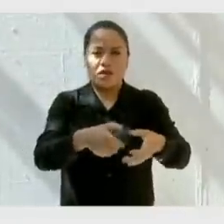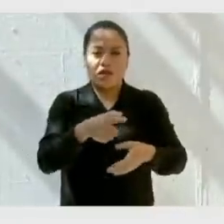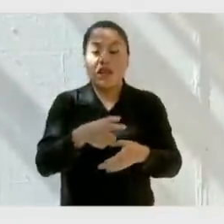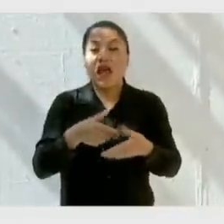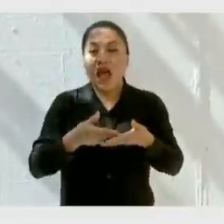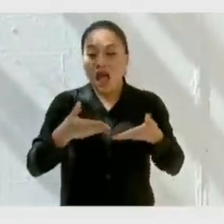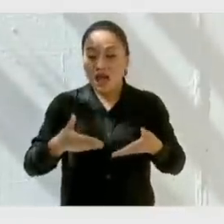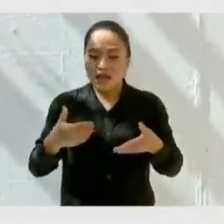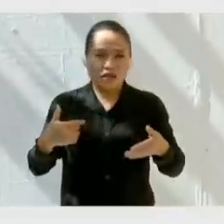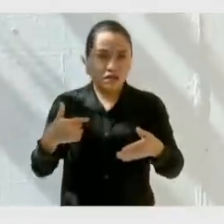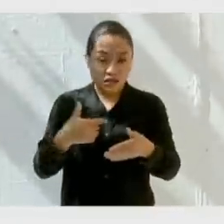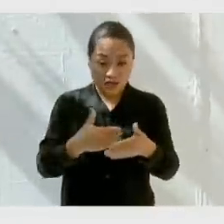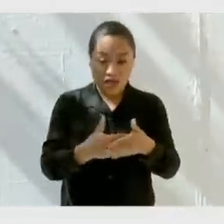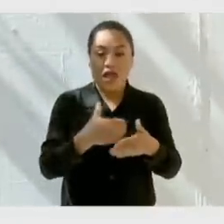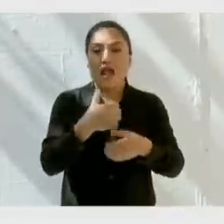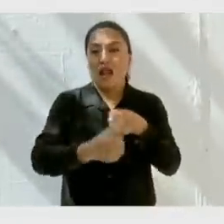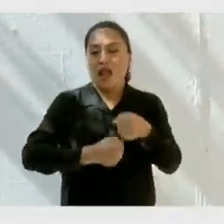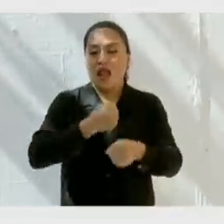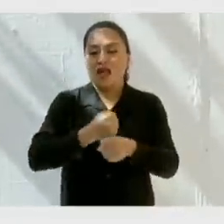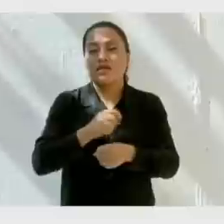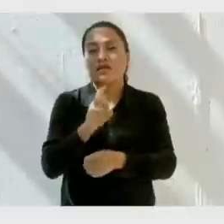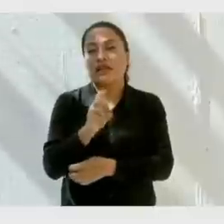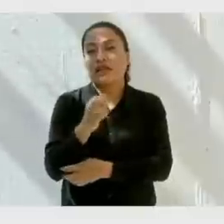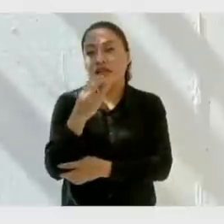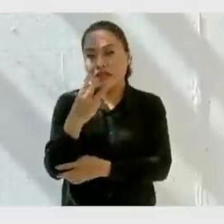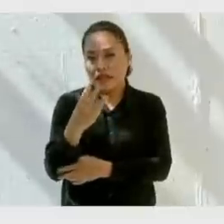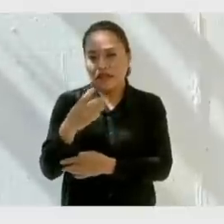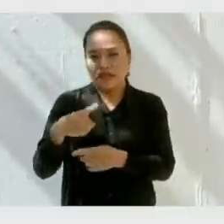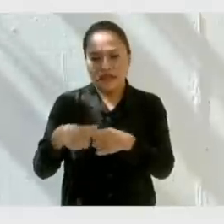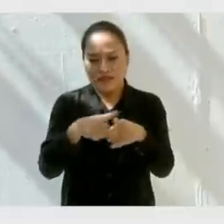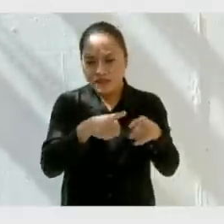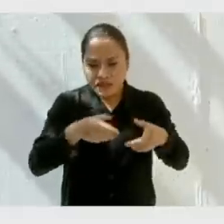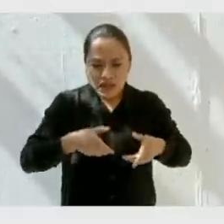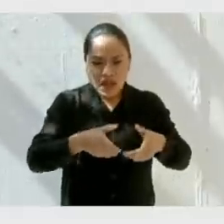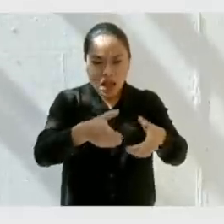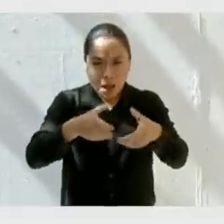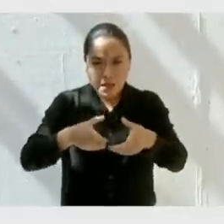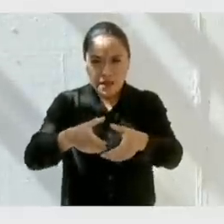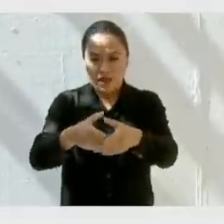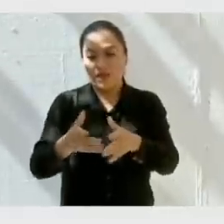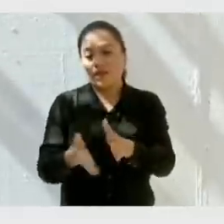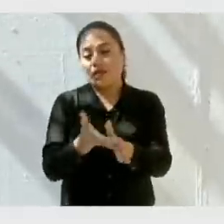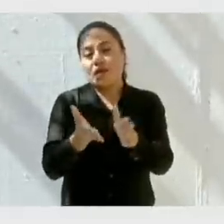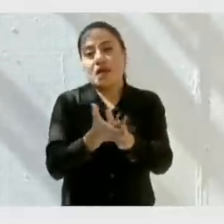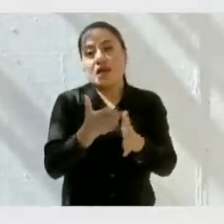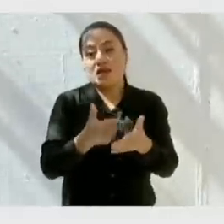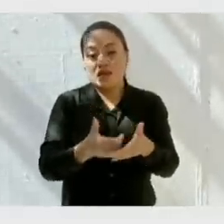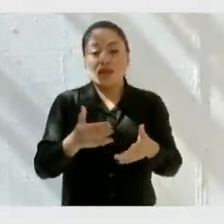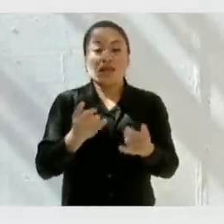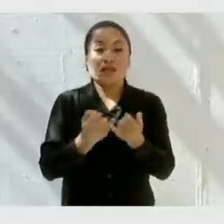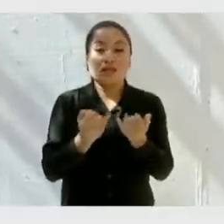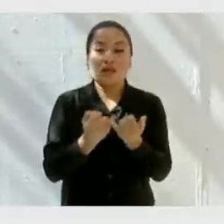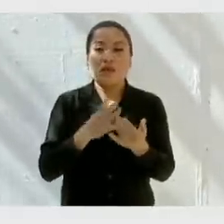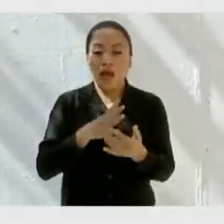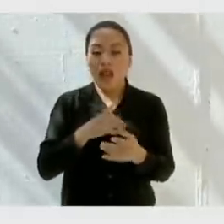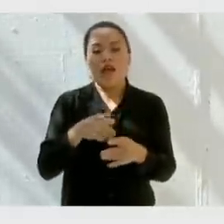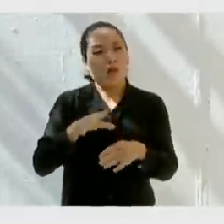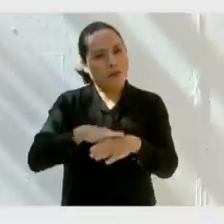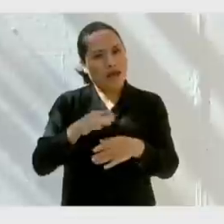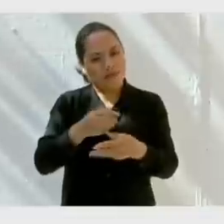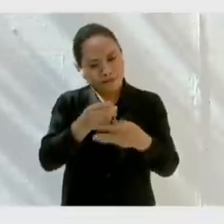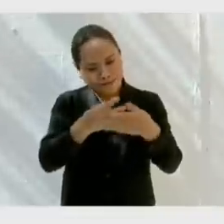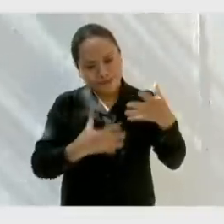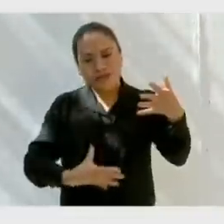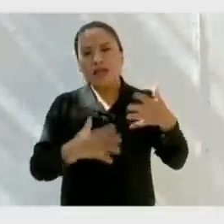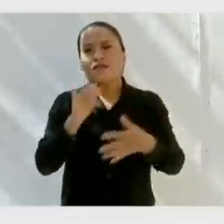año, con lo cual se terminan los 33, no nos significaría mucho si no se suma este a los otros 57 que